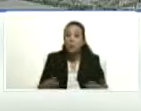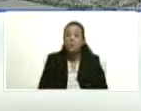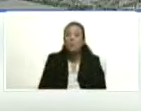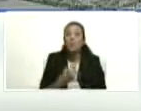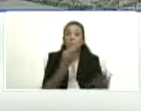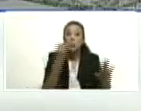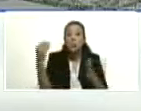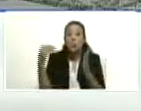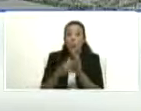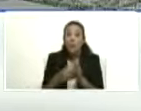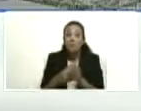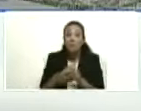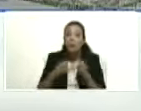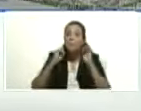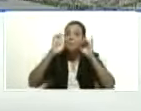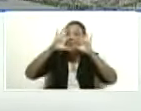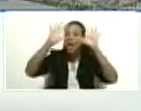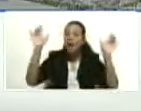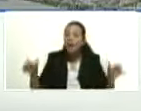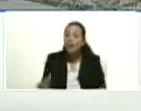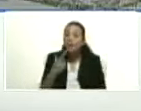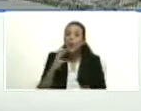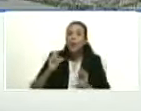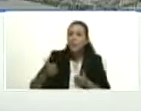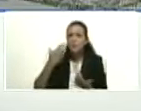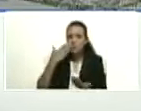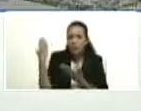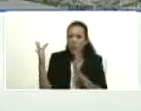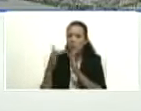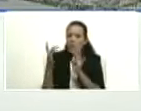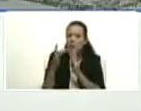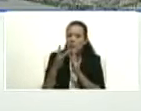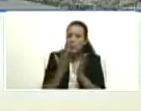4.800.000, hito milagroso. ¡Adelante, la cava!